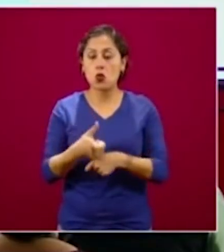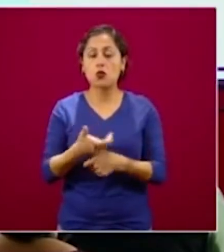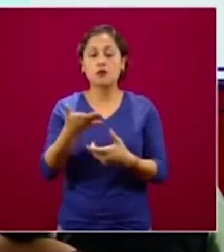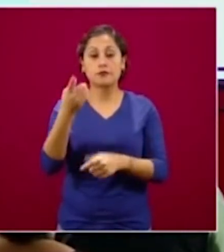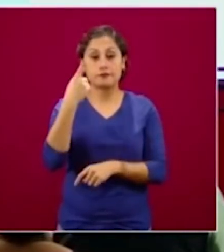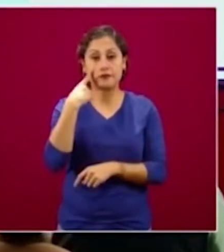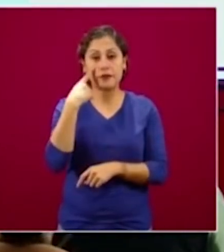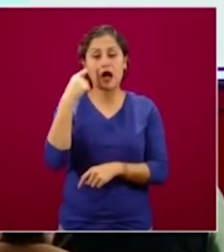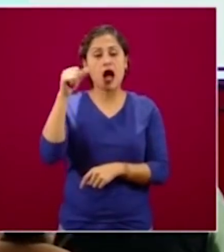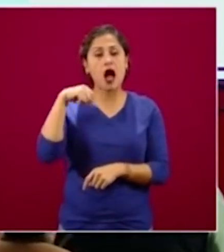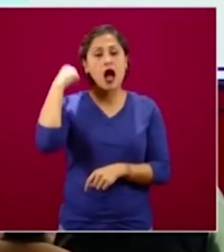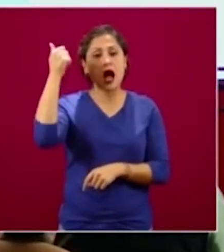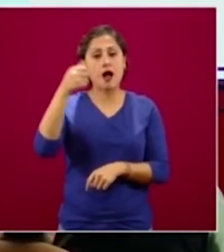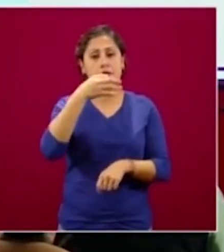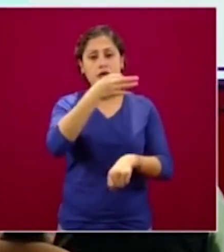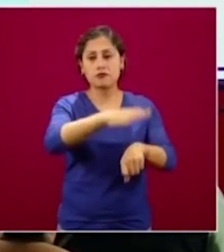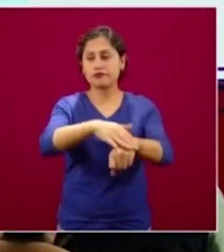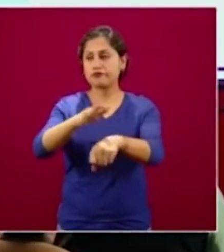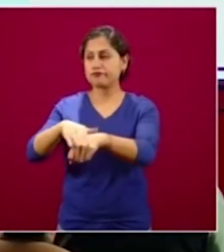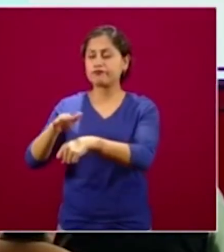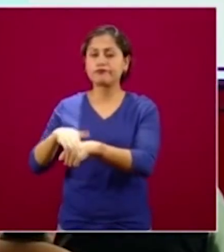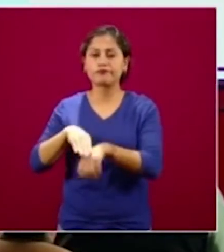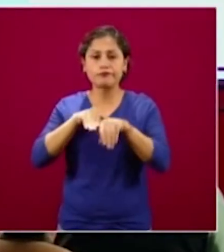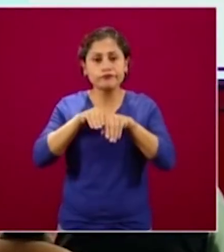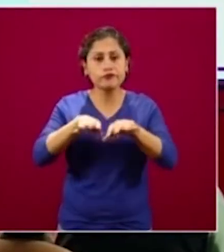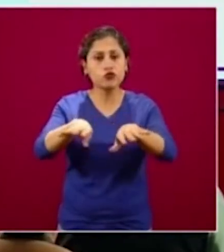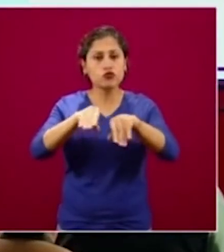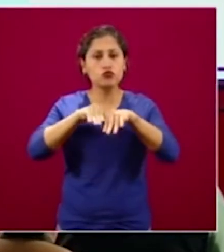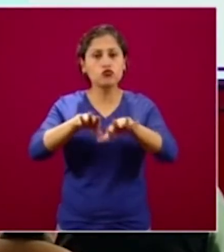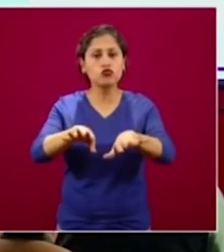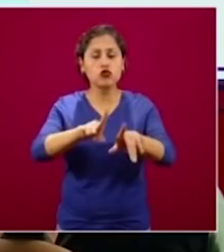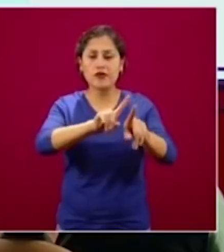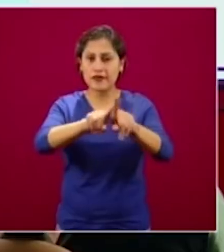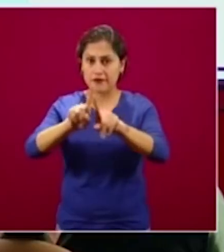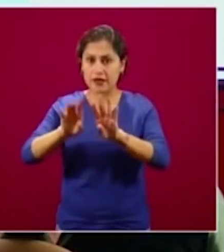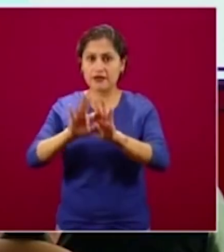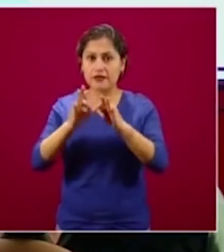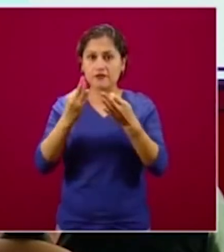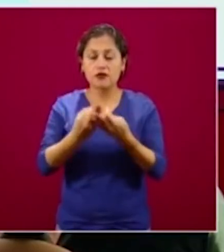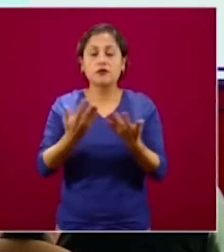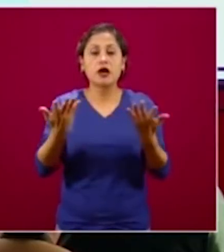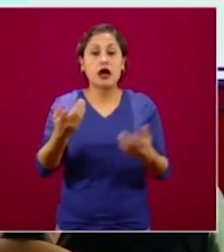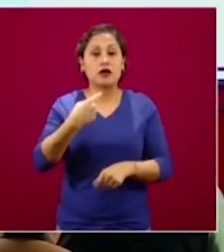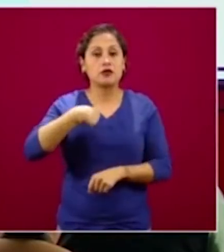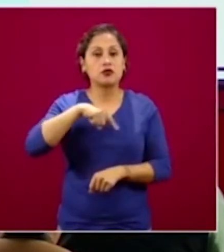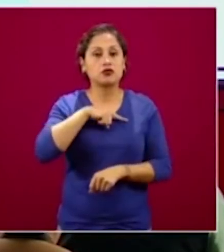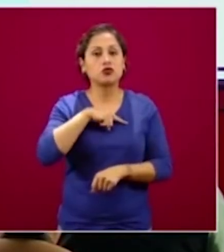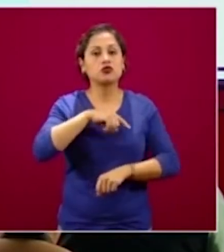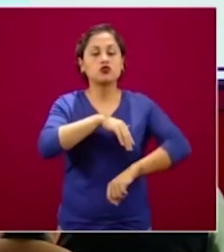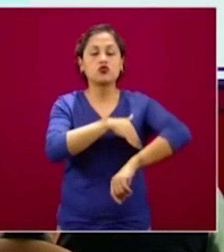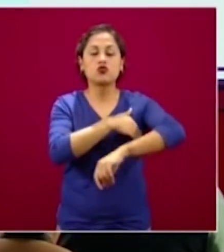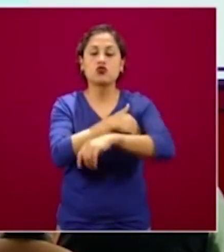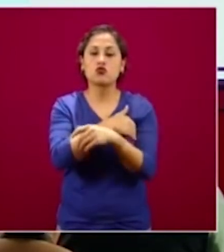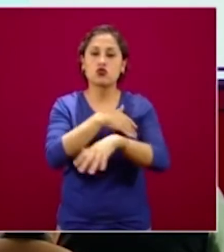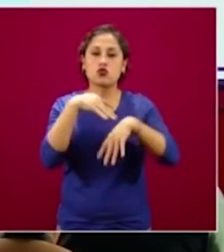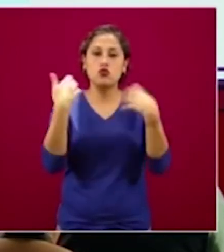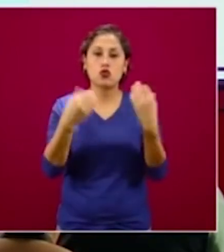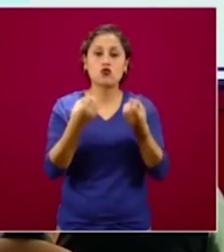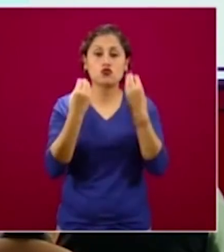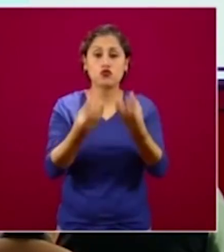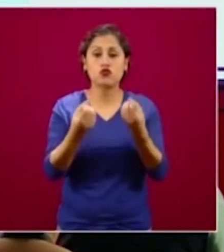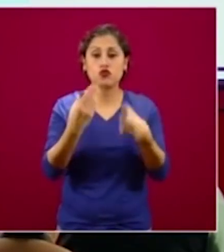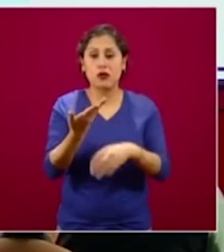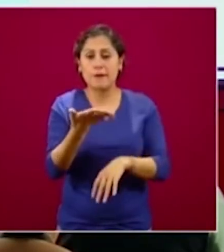andar diversas estrategias y pudimos mantener un abasto de sangre casi del